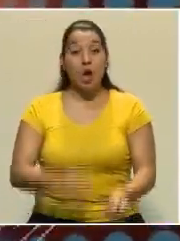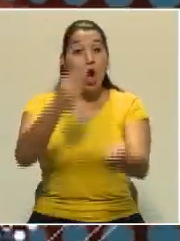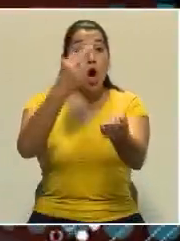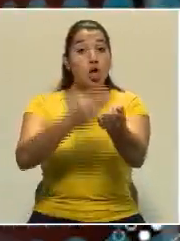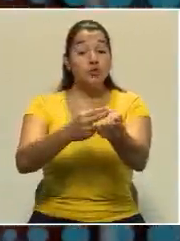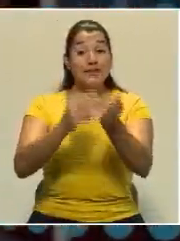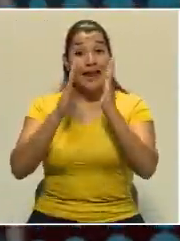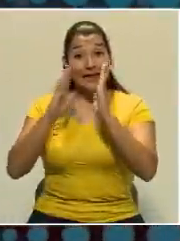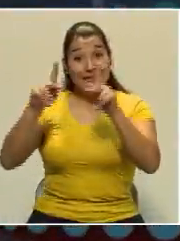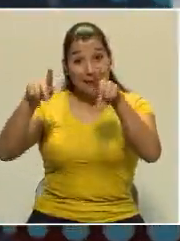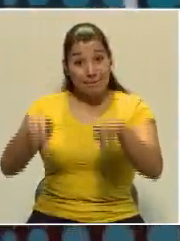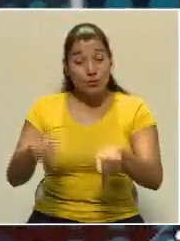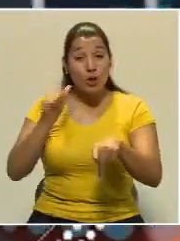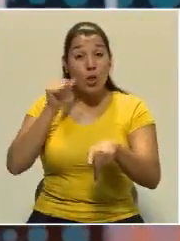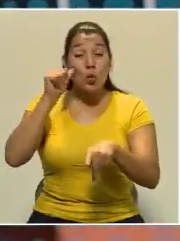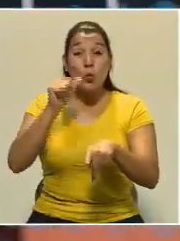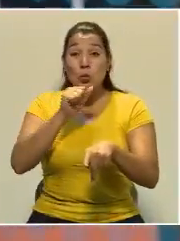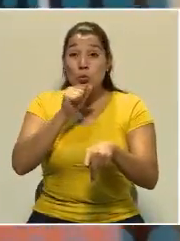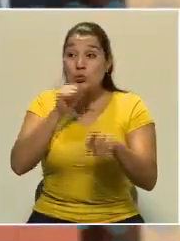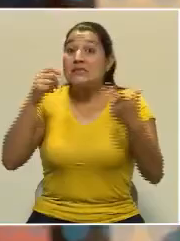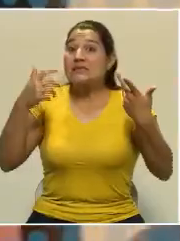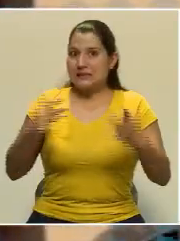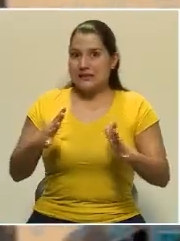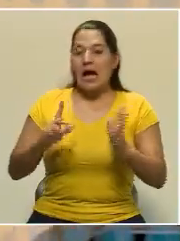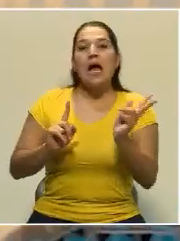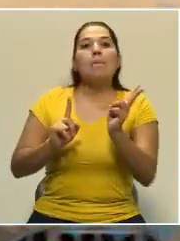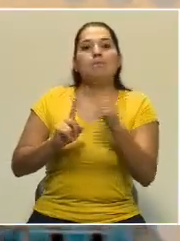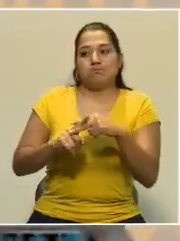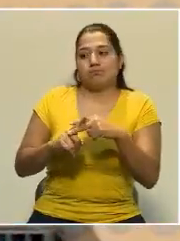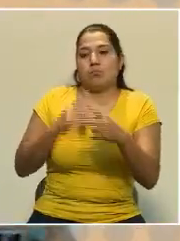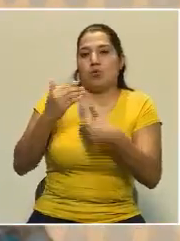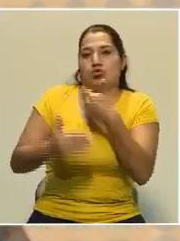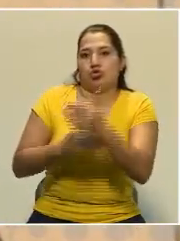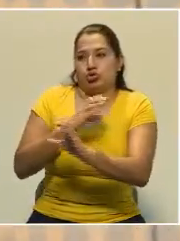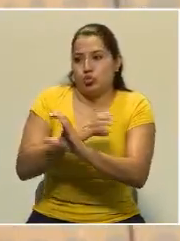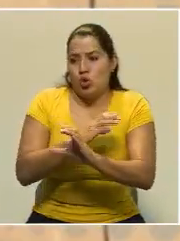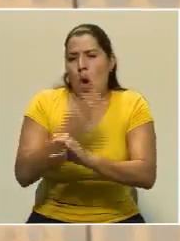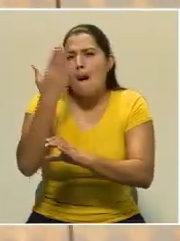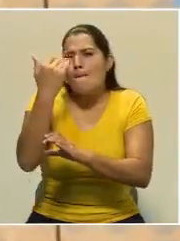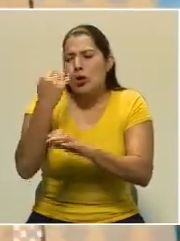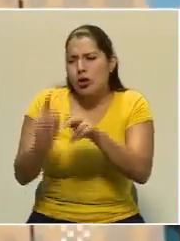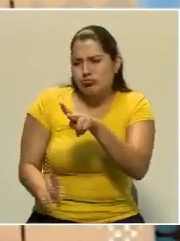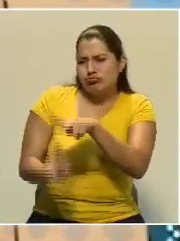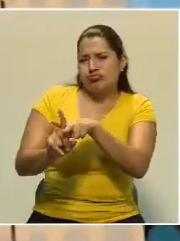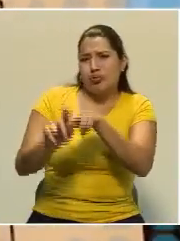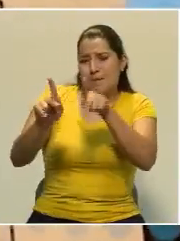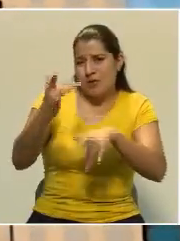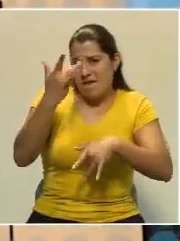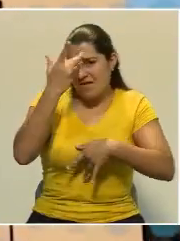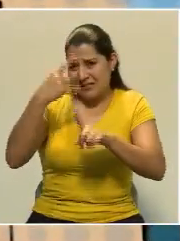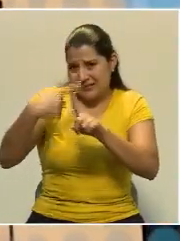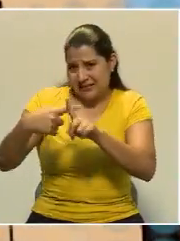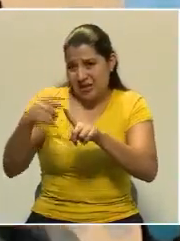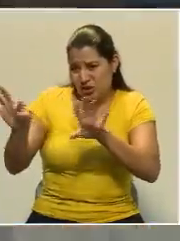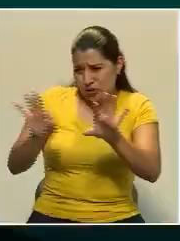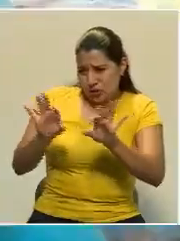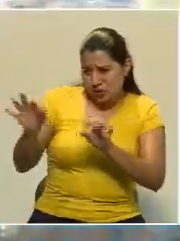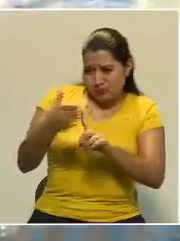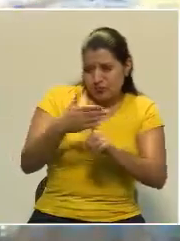Hospital Blanco Cervantes activó protocolo tras los 2 brotes de COVID-19 registrados. 83 funcionarios fueron